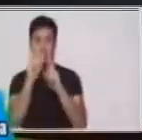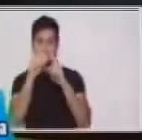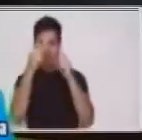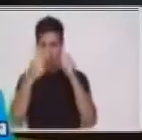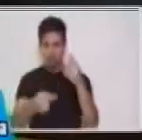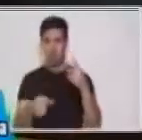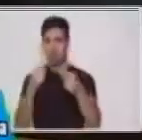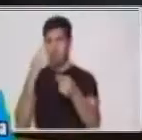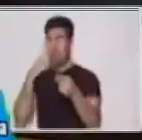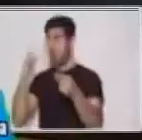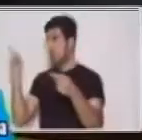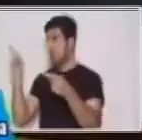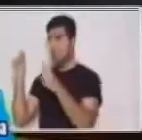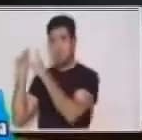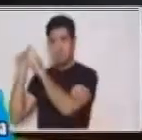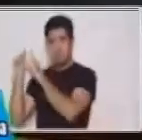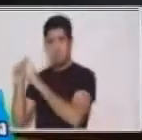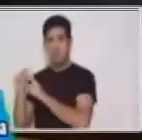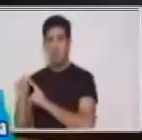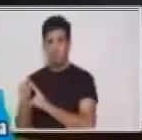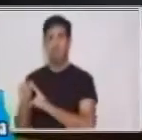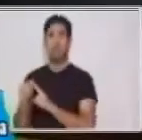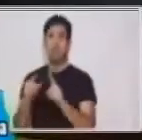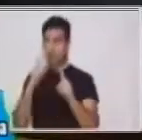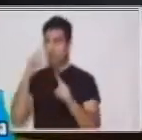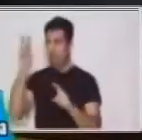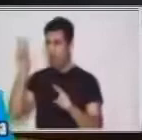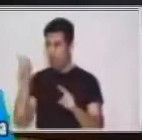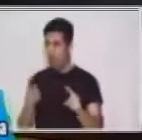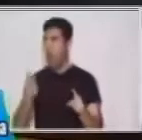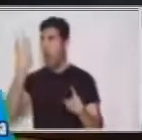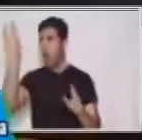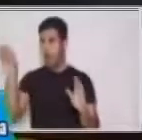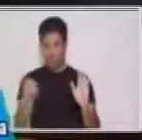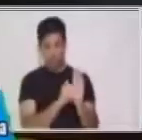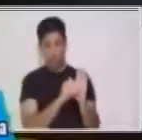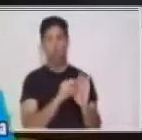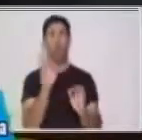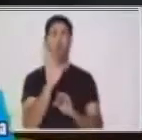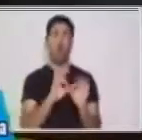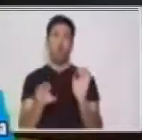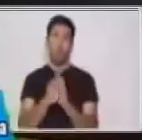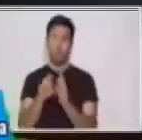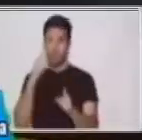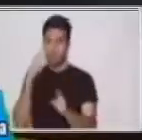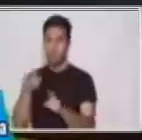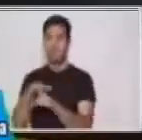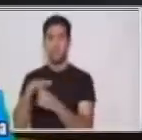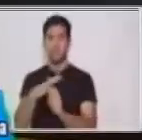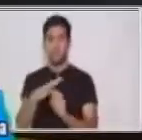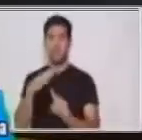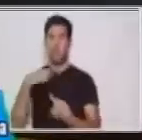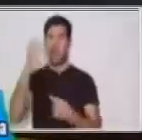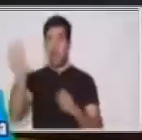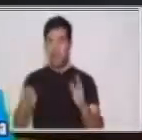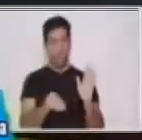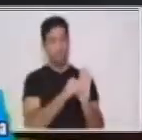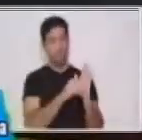a analizar la situación y la voy a justificar. Voy a utilizar